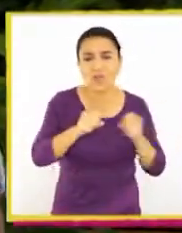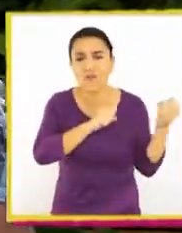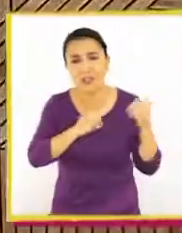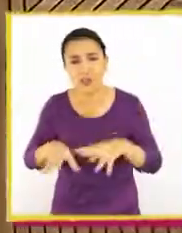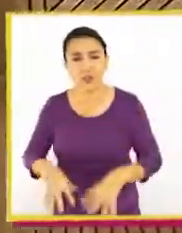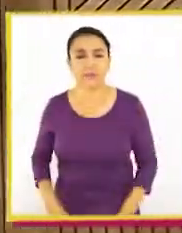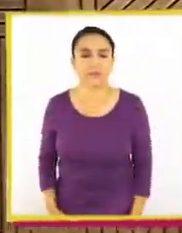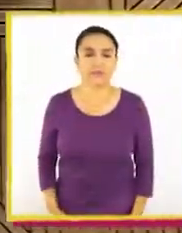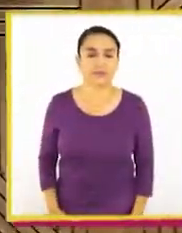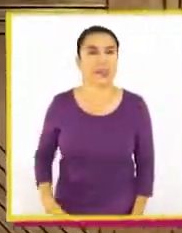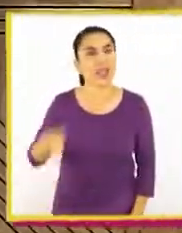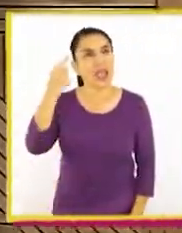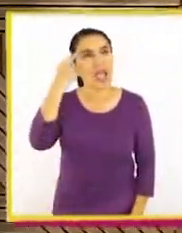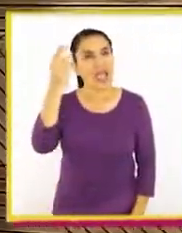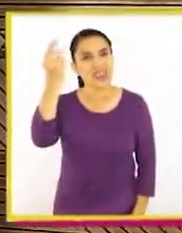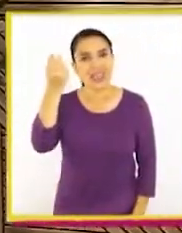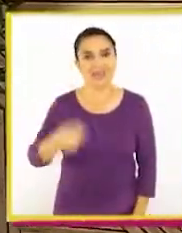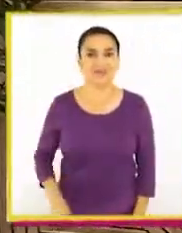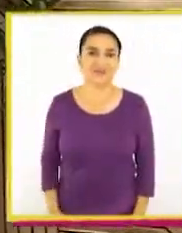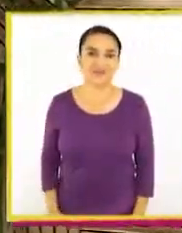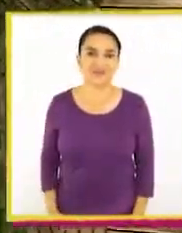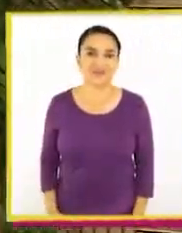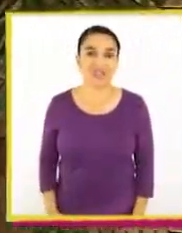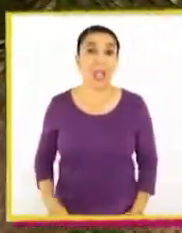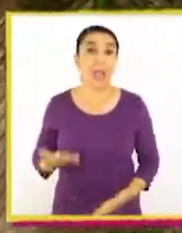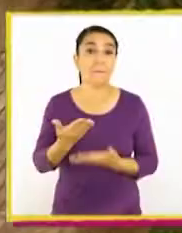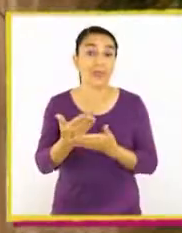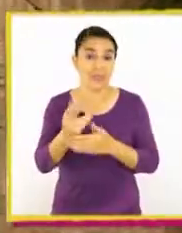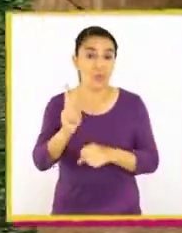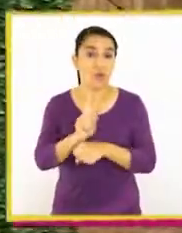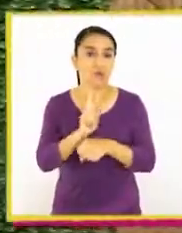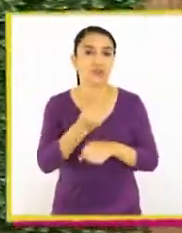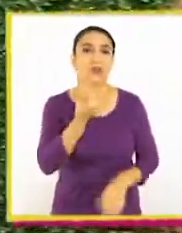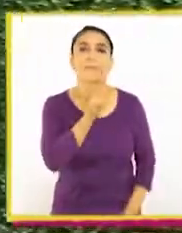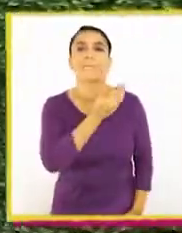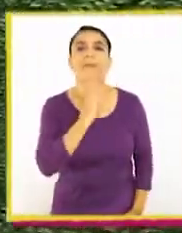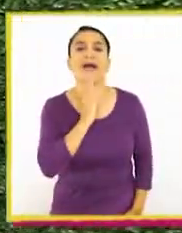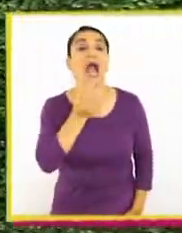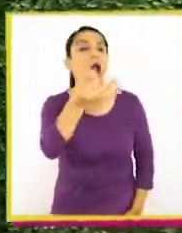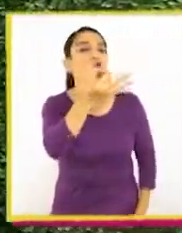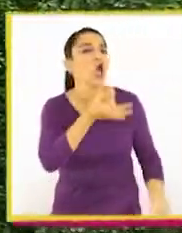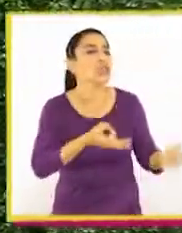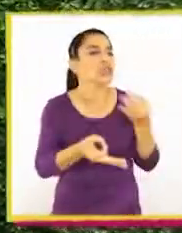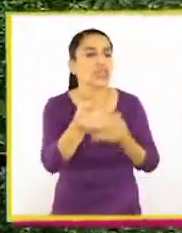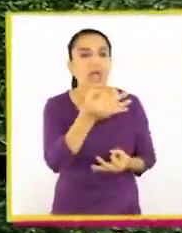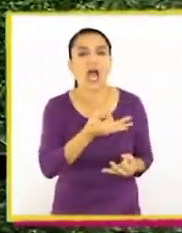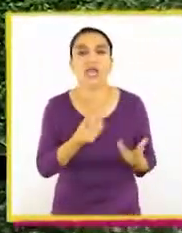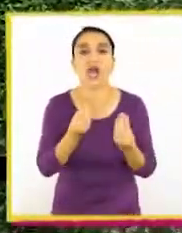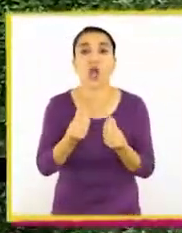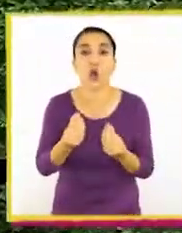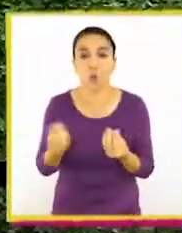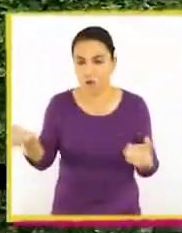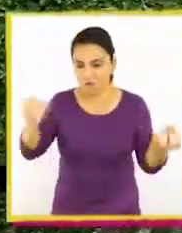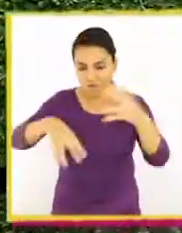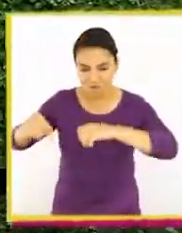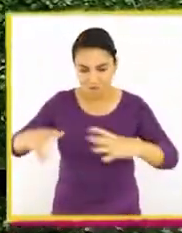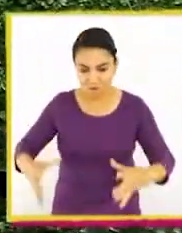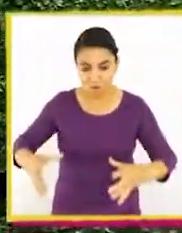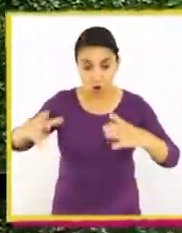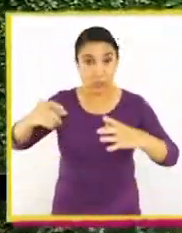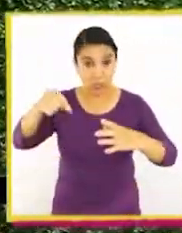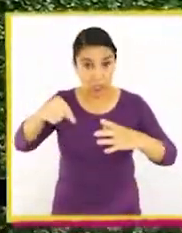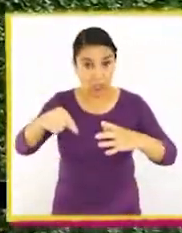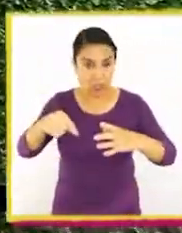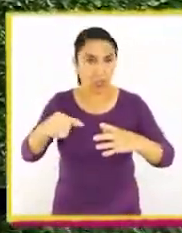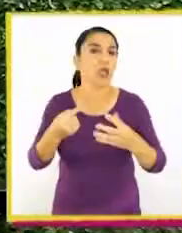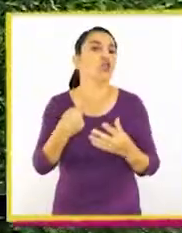basura. ¿Eh? Y se me ocurrió una idea. Le pedí a la profesora Maca que me contara qué tenía dentro de la bolsa para poder